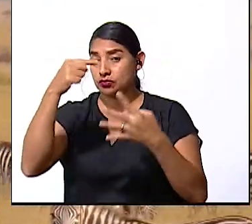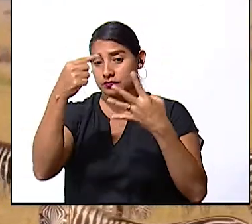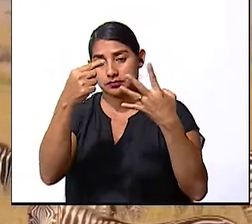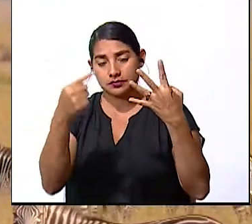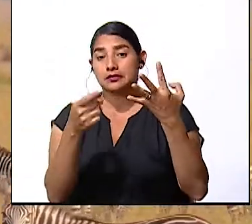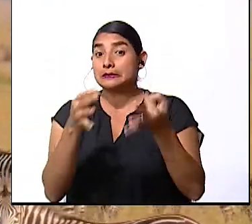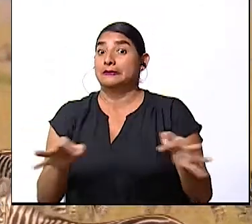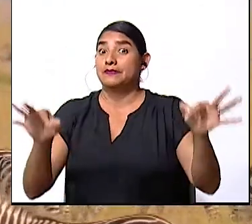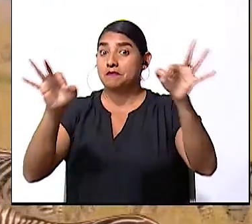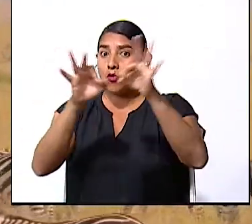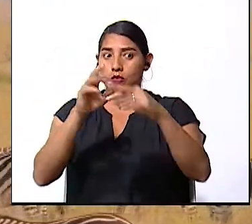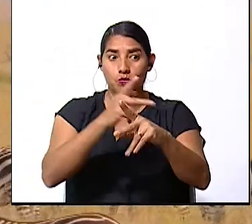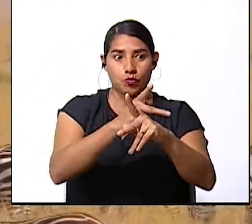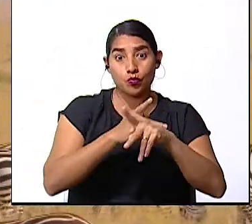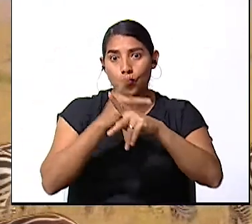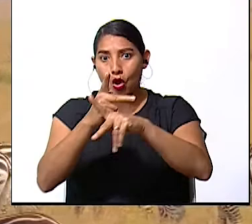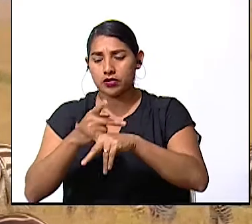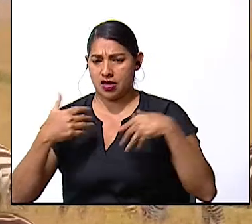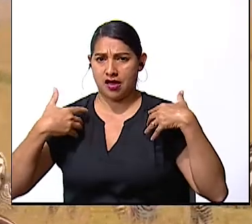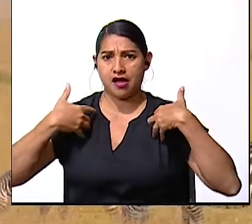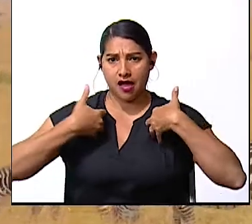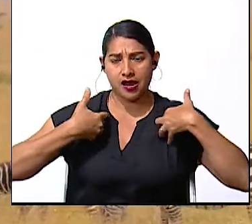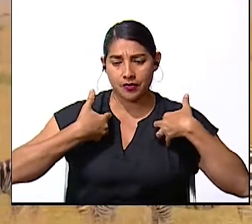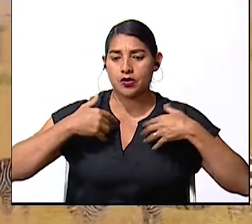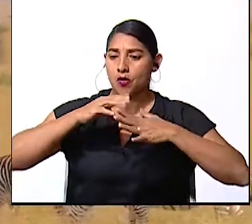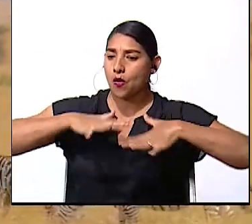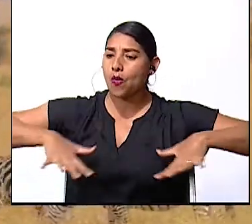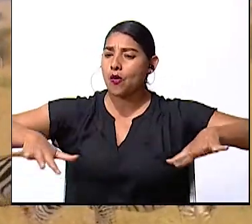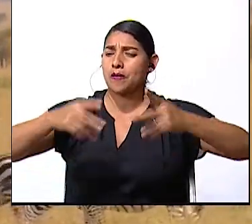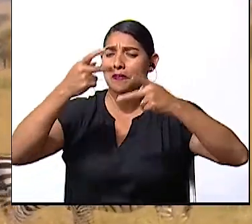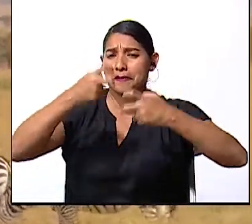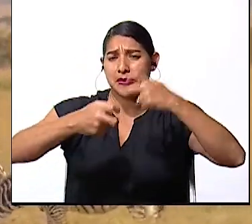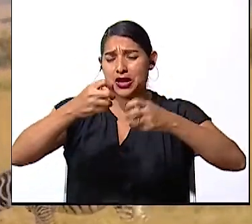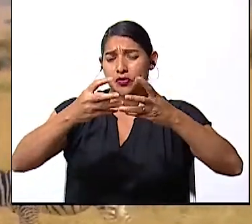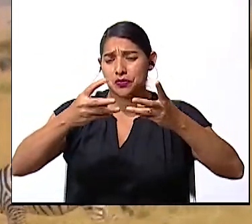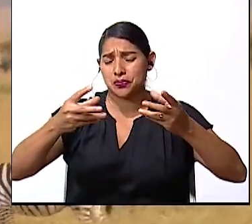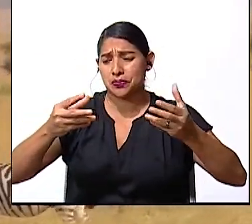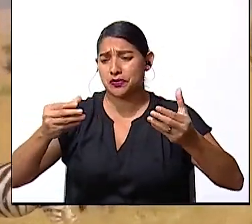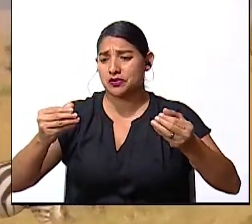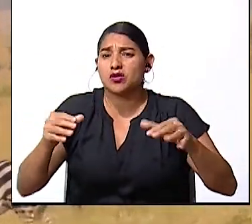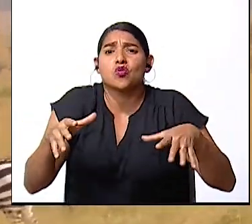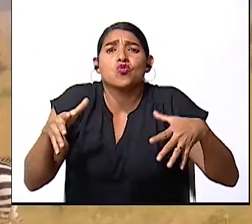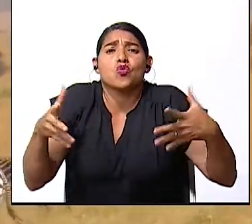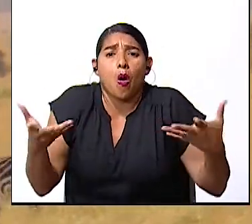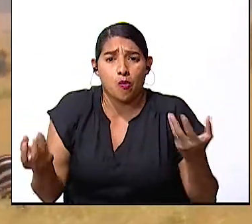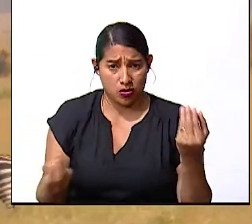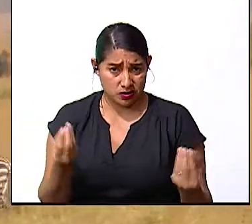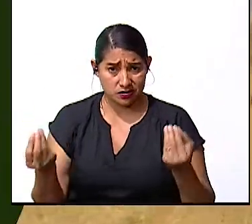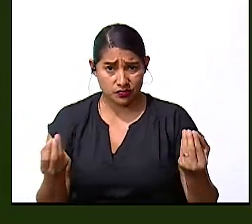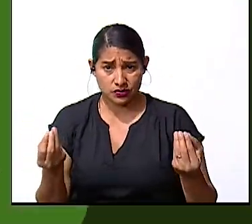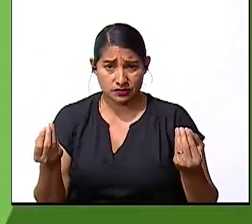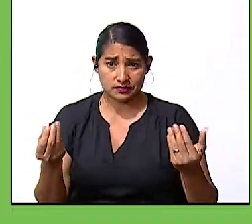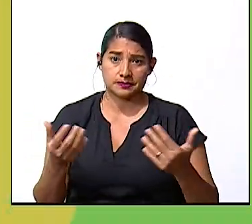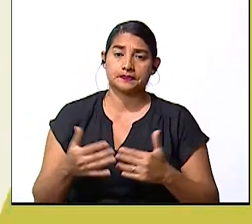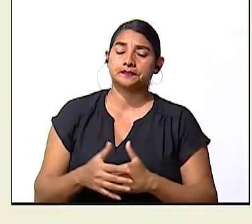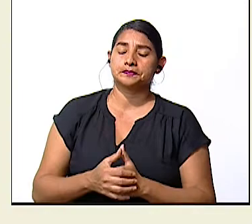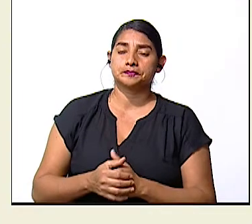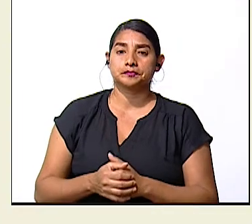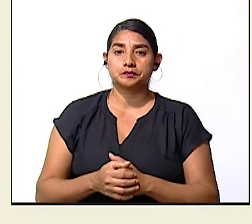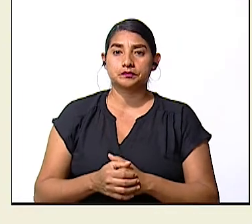es importante proteger a los animales en peligro de extinción y cómo hacerlo.